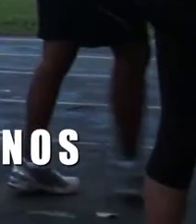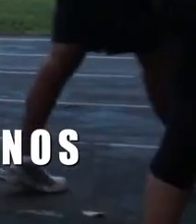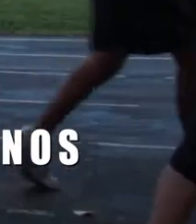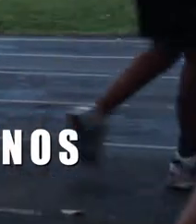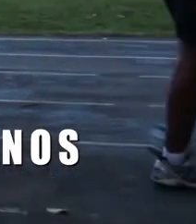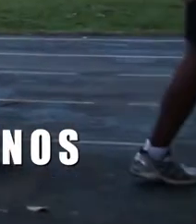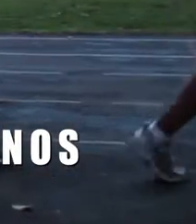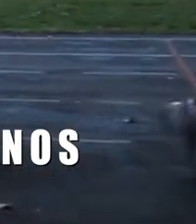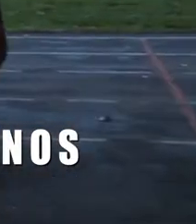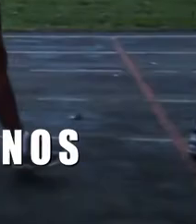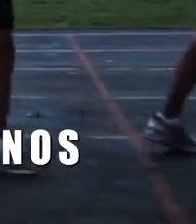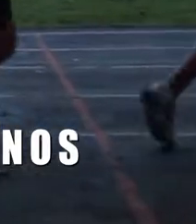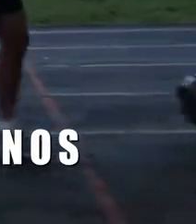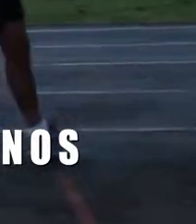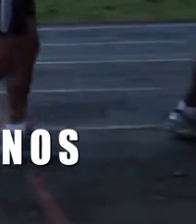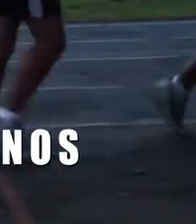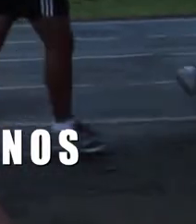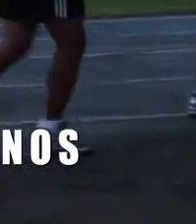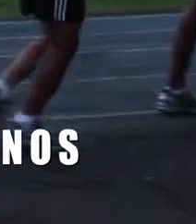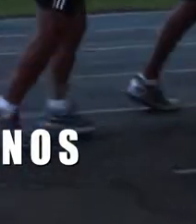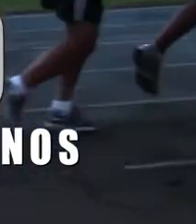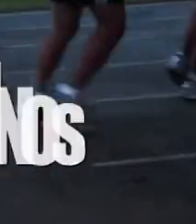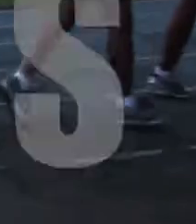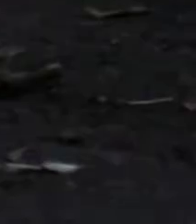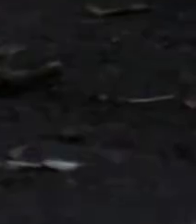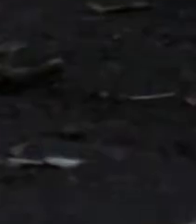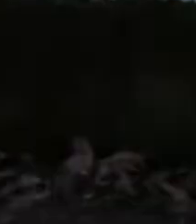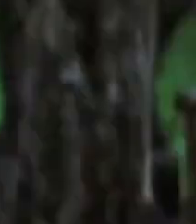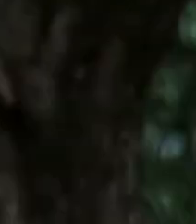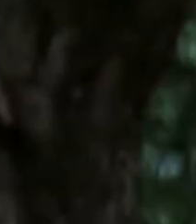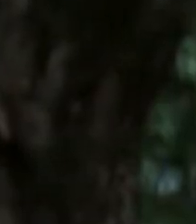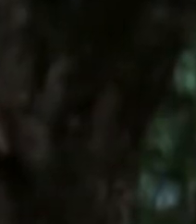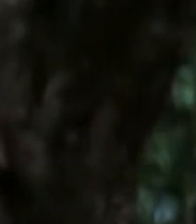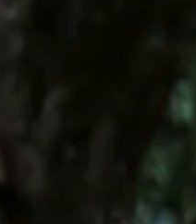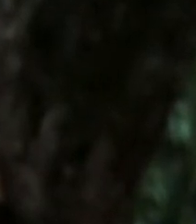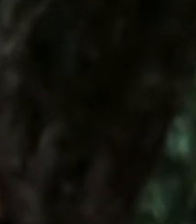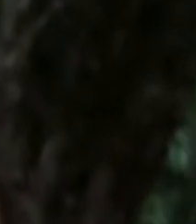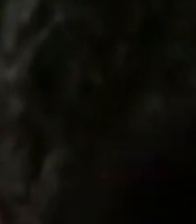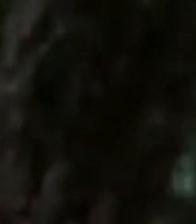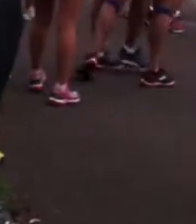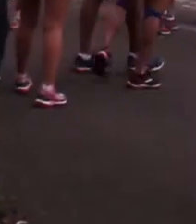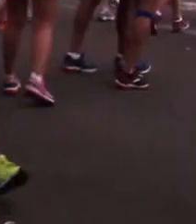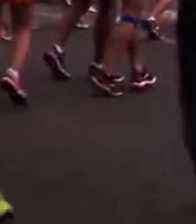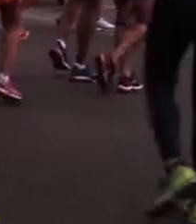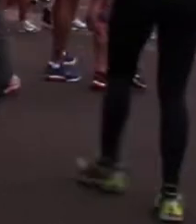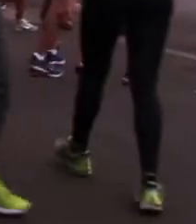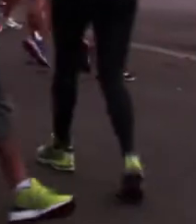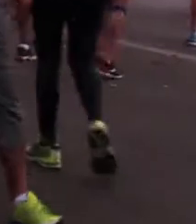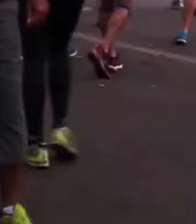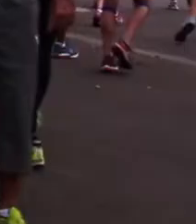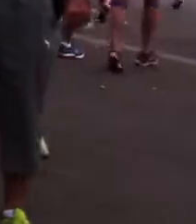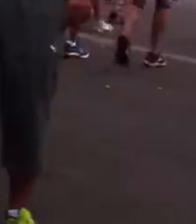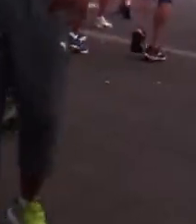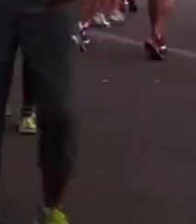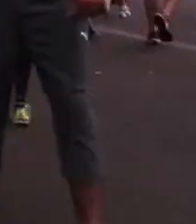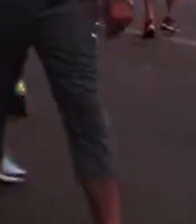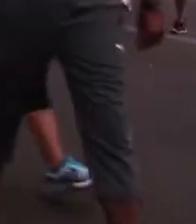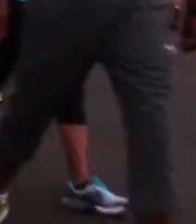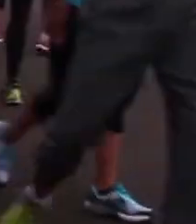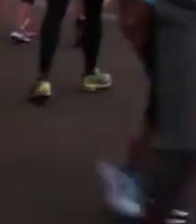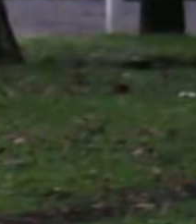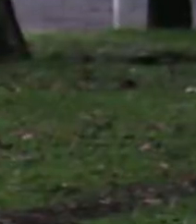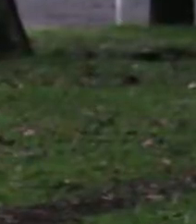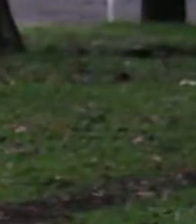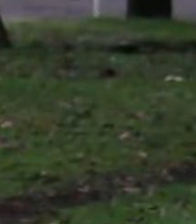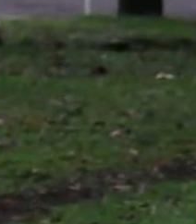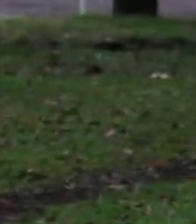Entrenar con gente, conocer gente diferente. conforme pasan los días, empiezo a